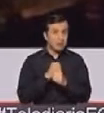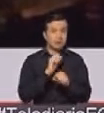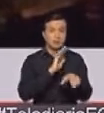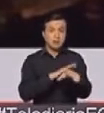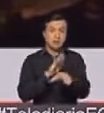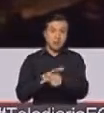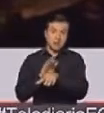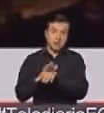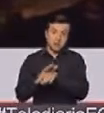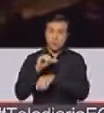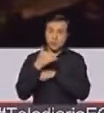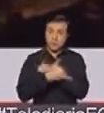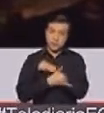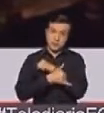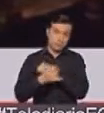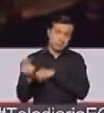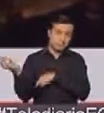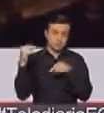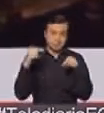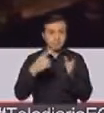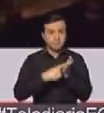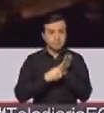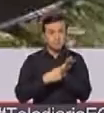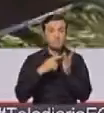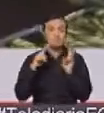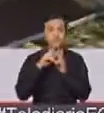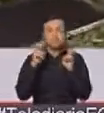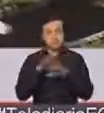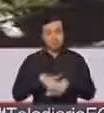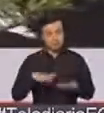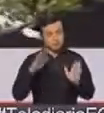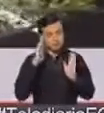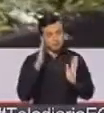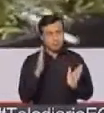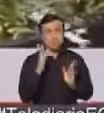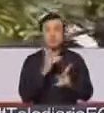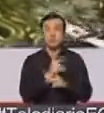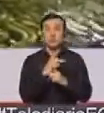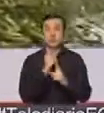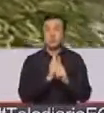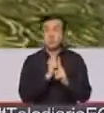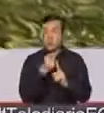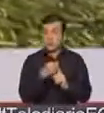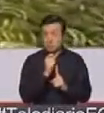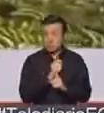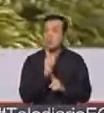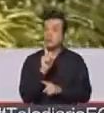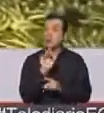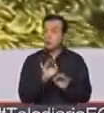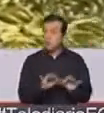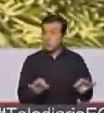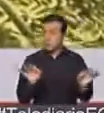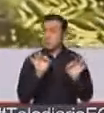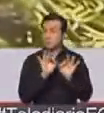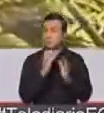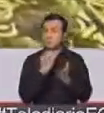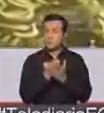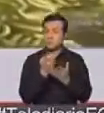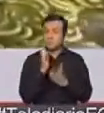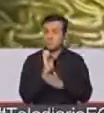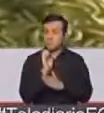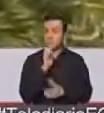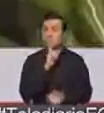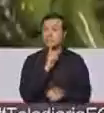sus pares del extranjero para debatir temas inherentes a este sector. La producción bananera es fundamental en la economía nacional, nos deja